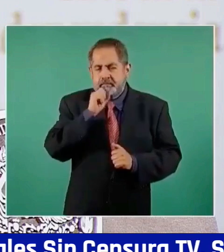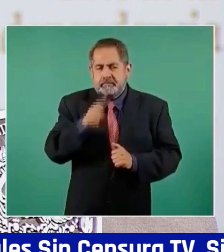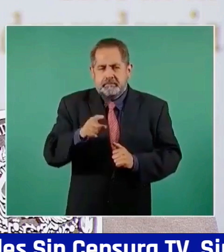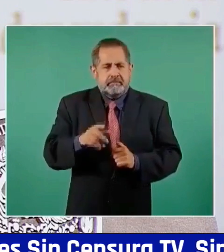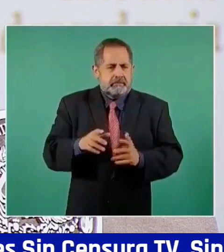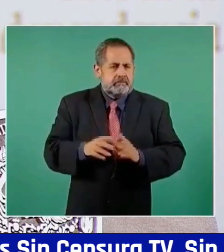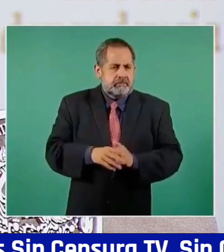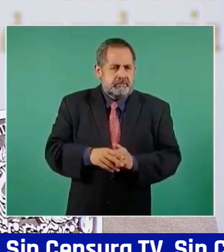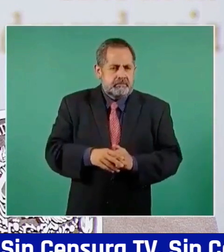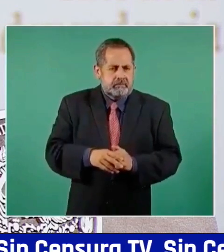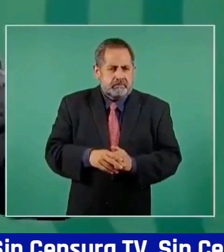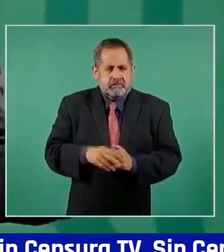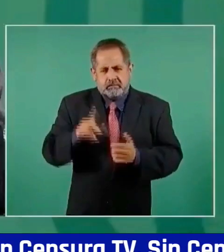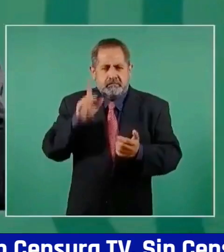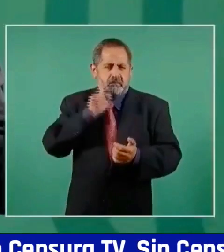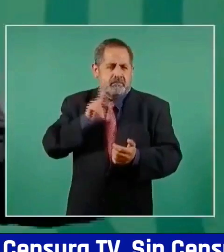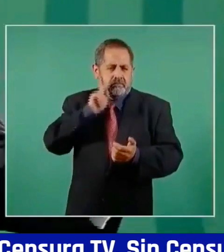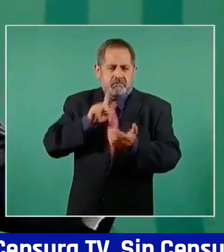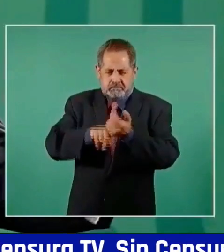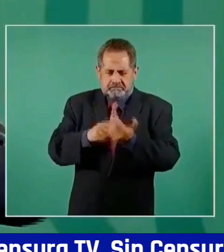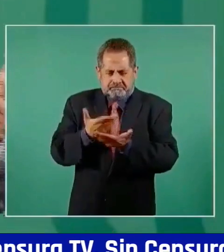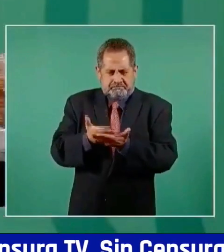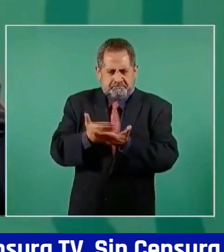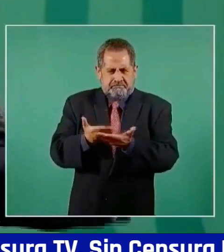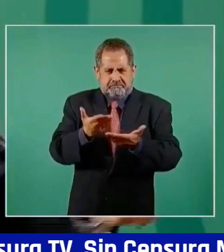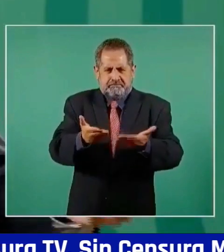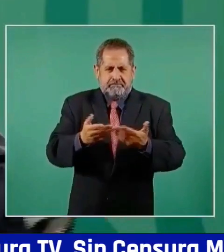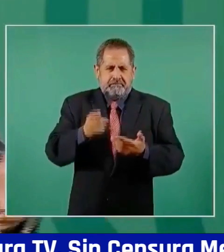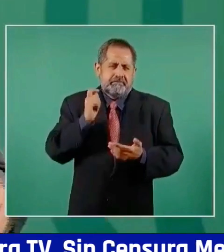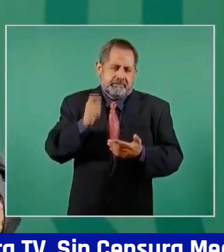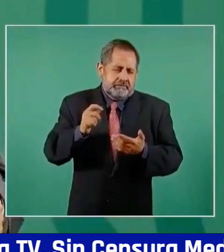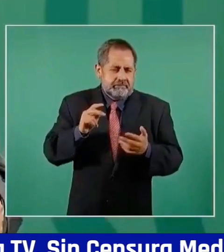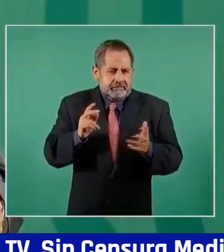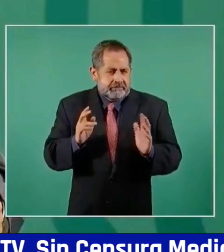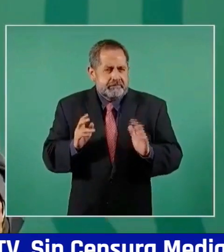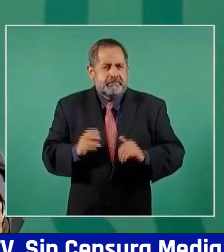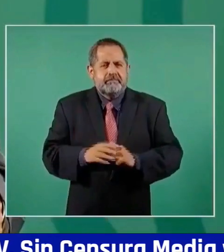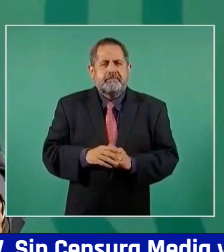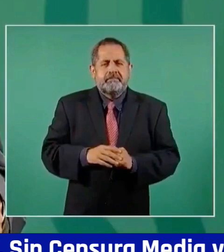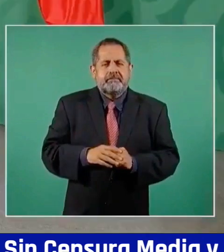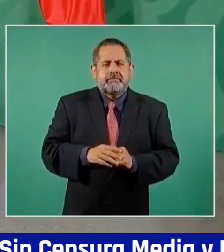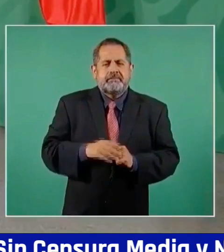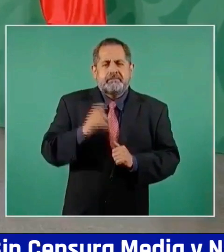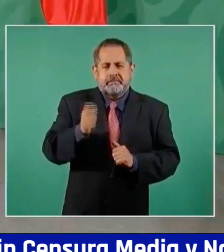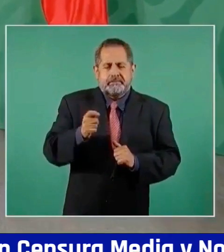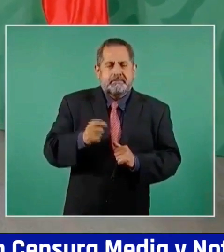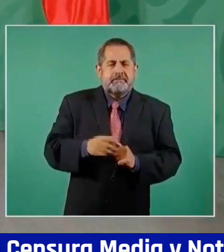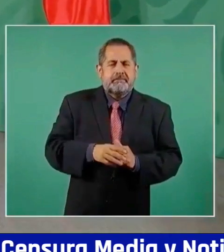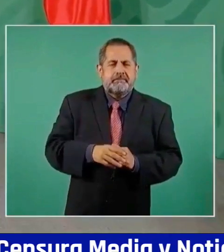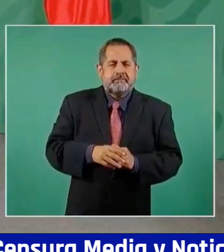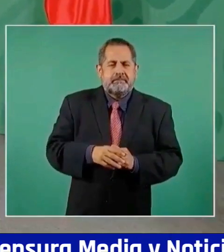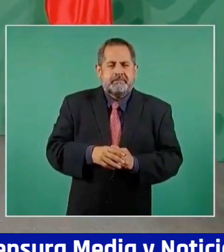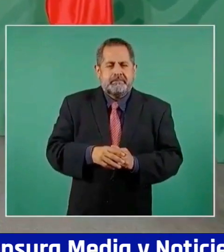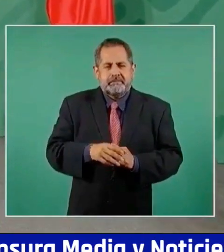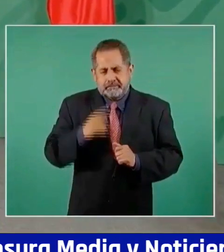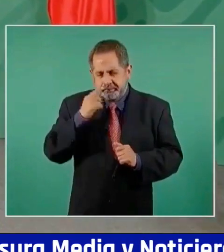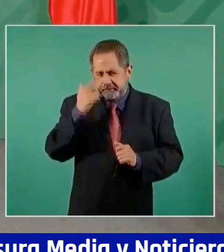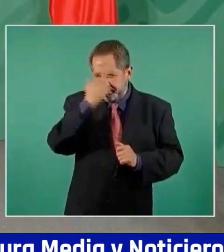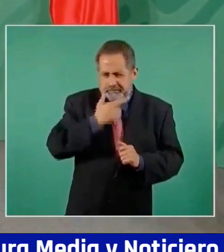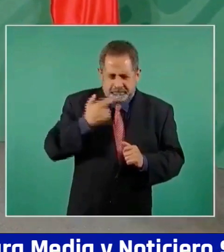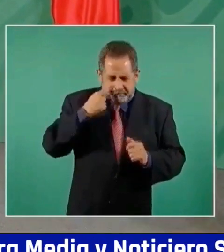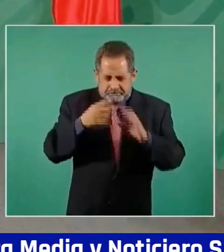hay pruebas, es cosa nada más de revisar